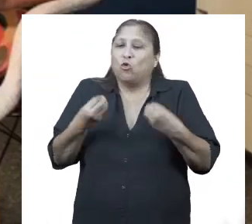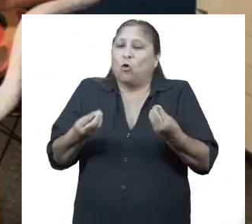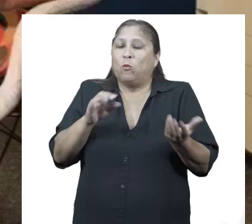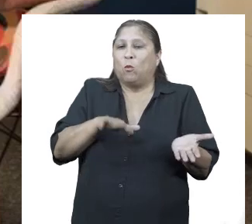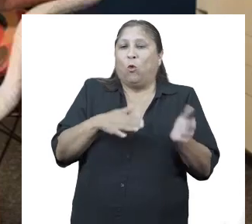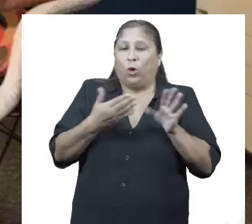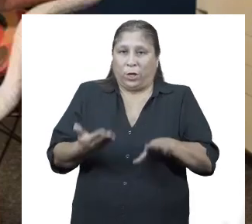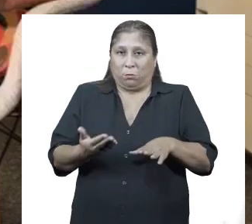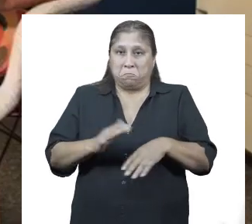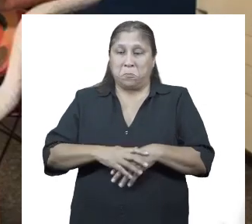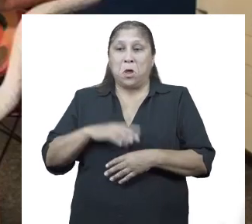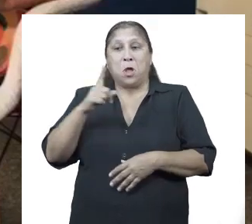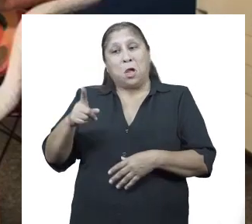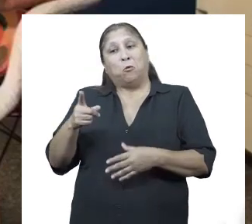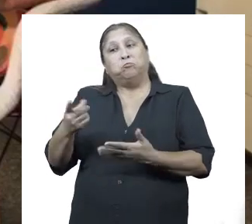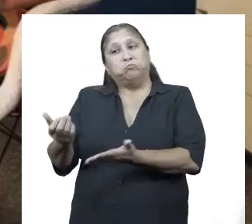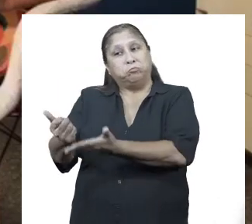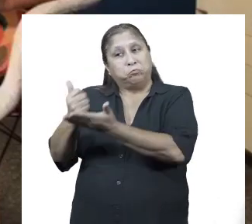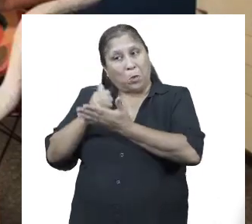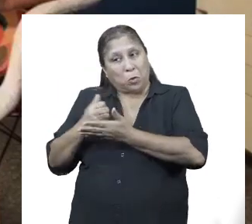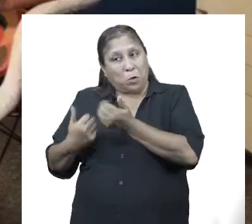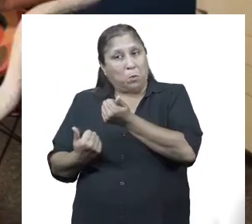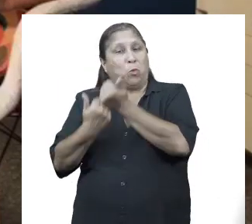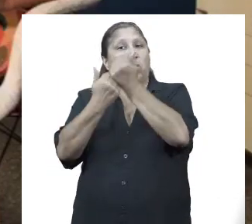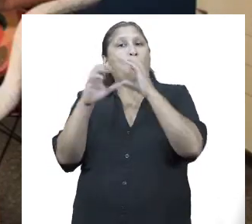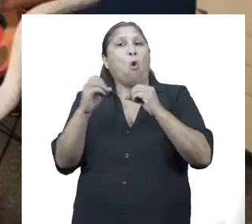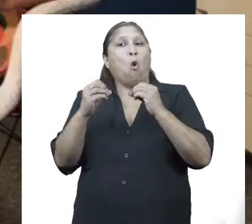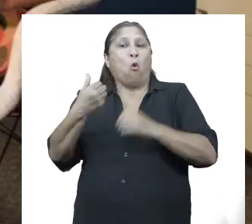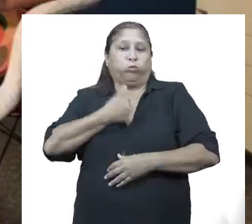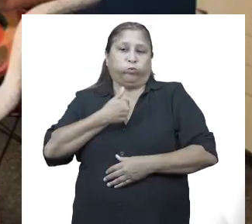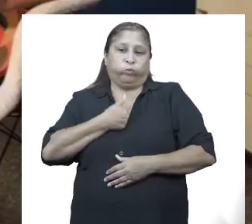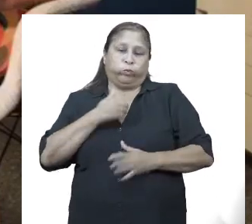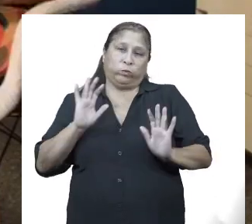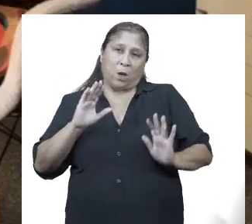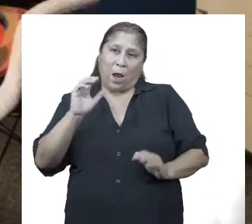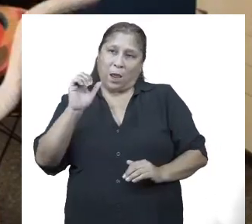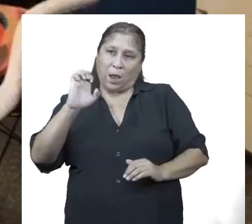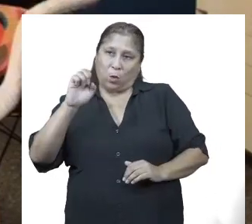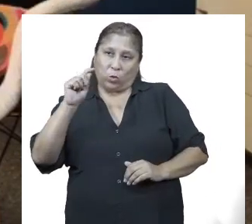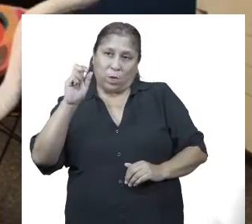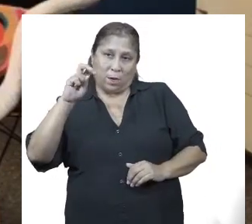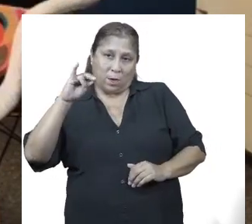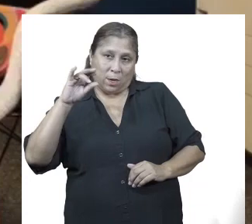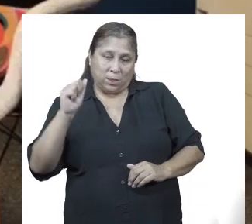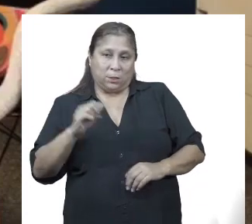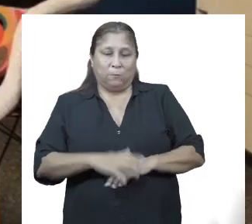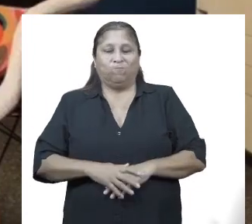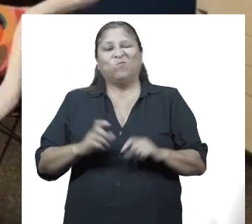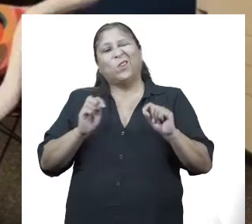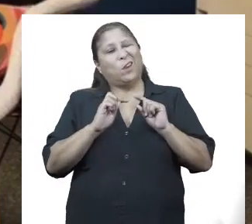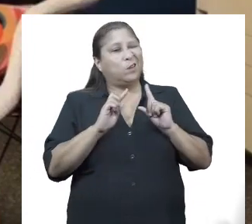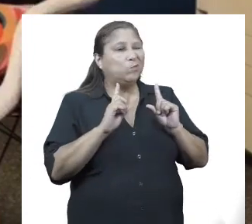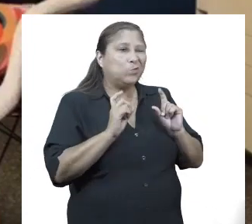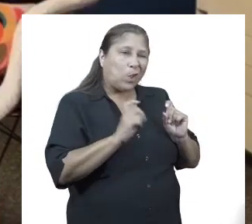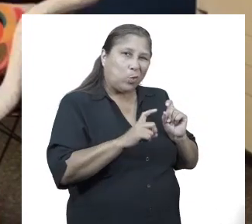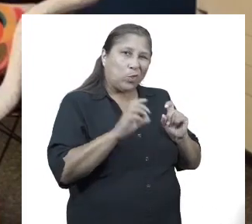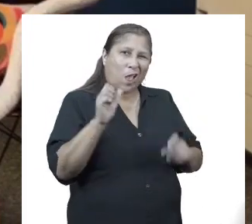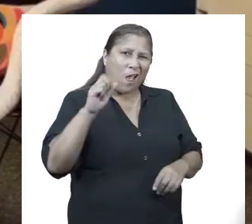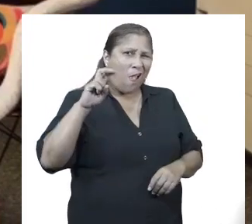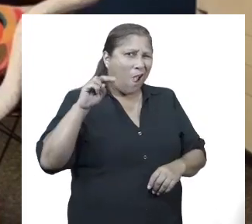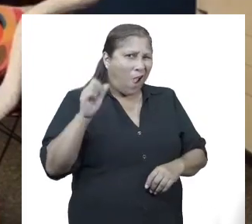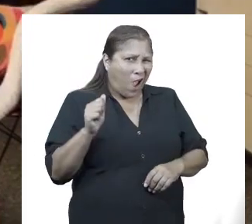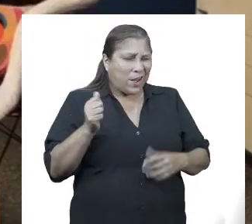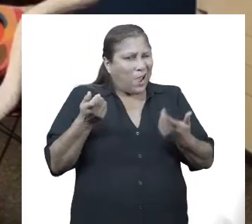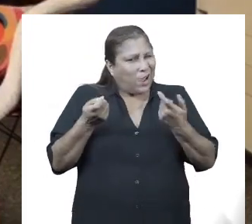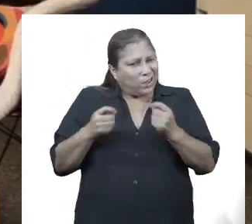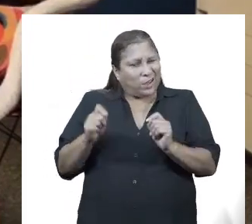dignas. Puede realizarse a través de un suicidio asistido, como también puede realizarse a través de una eutanasia. Ana ha intentado buscar que